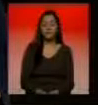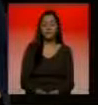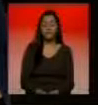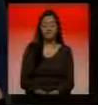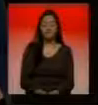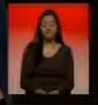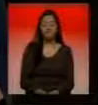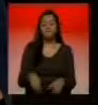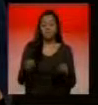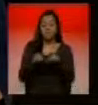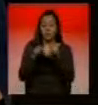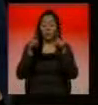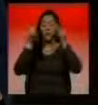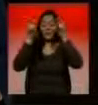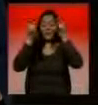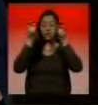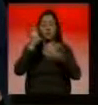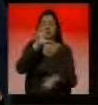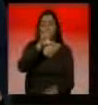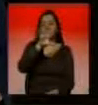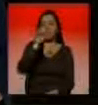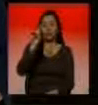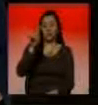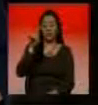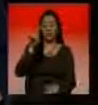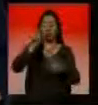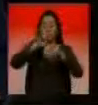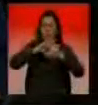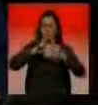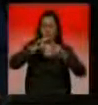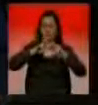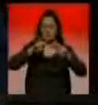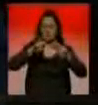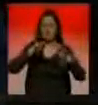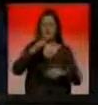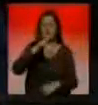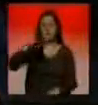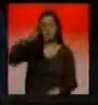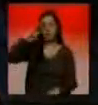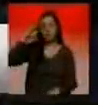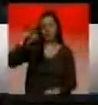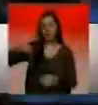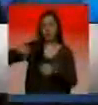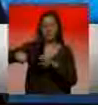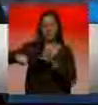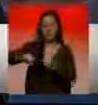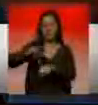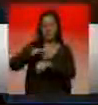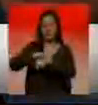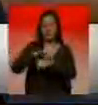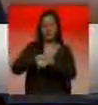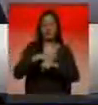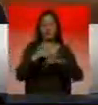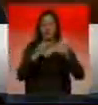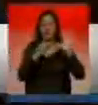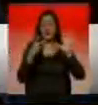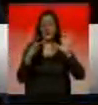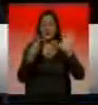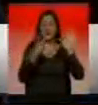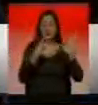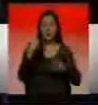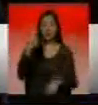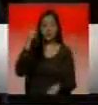Y en el mismo tema, en los 51 operativos Fortaleza ejecutados por la policía, se ha detenido a 771